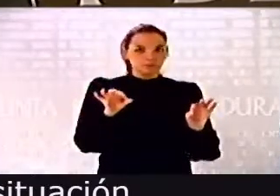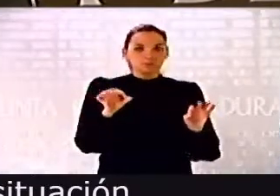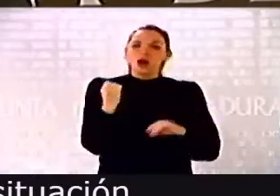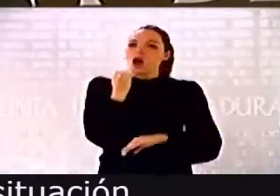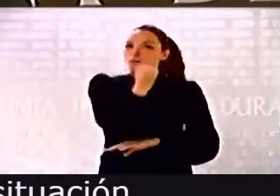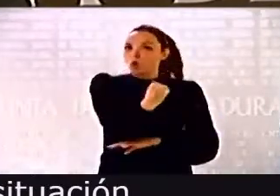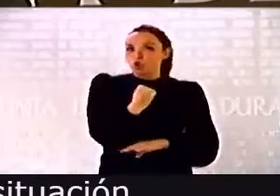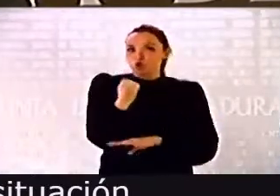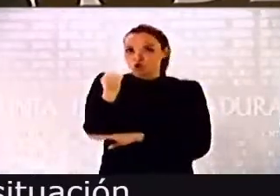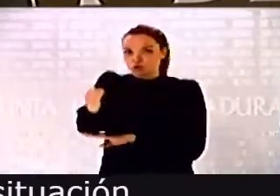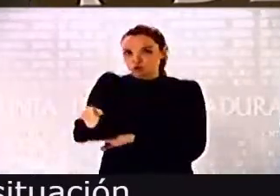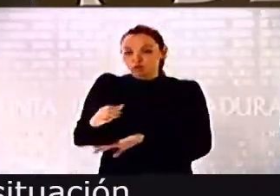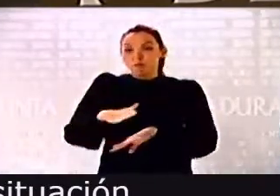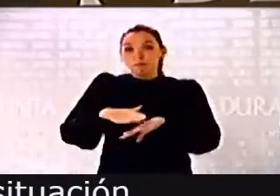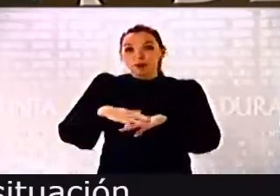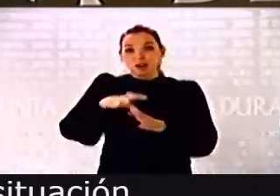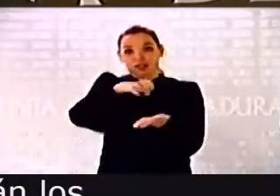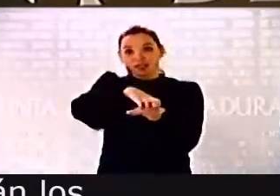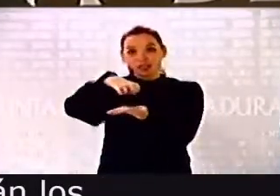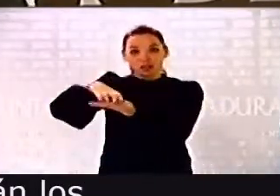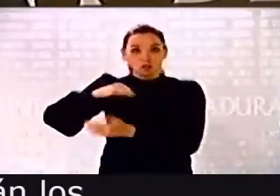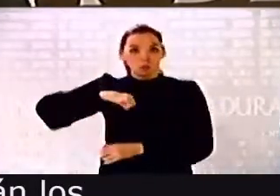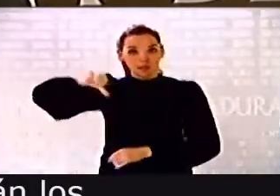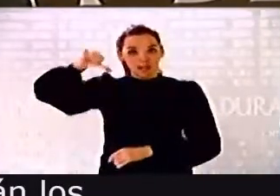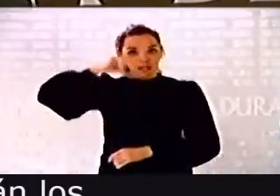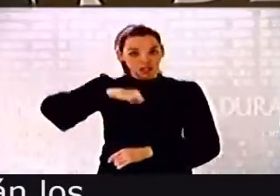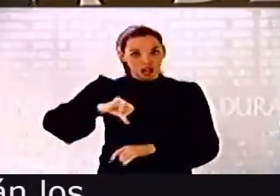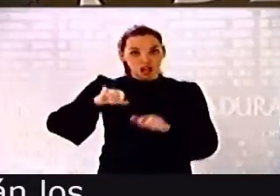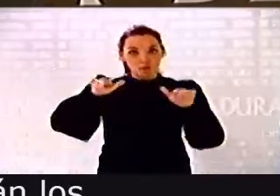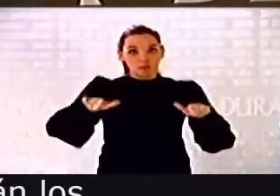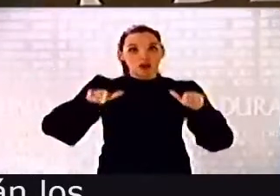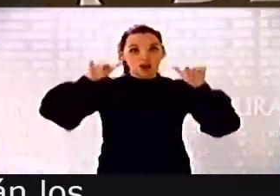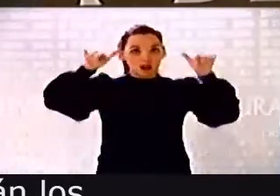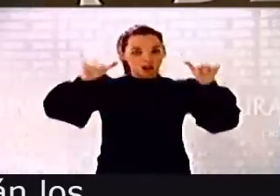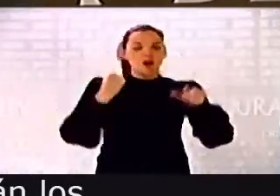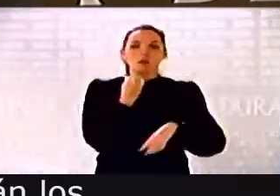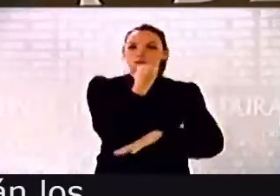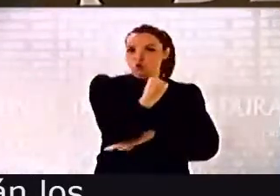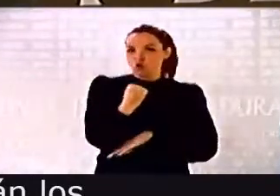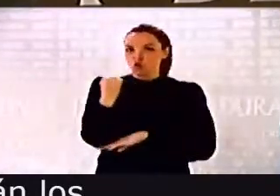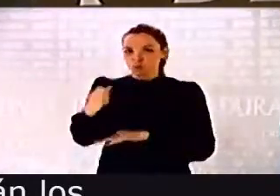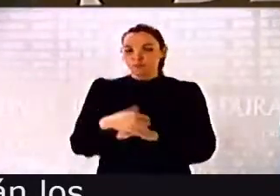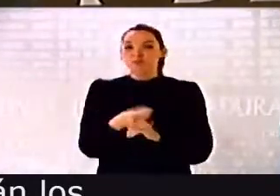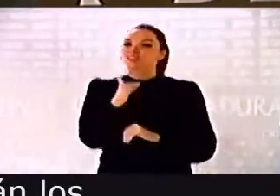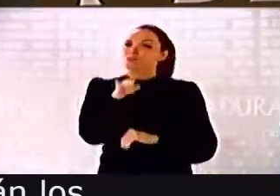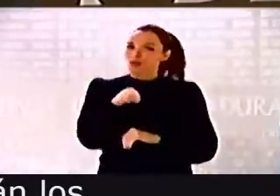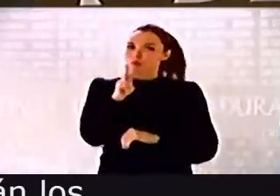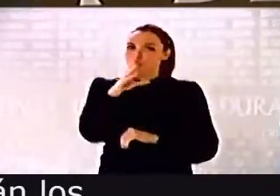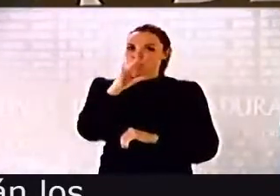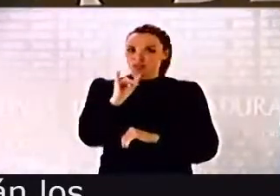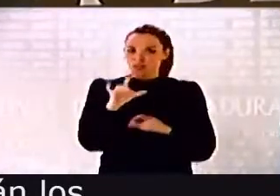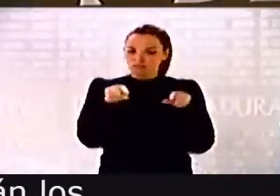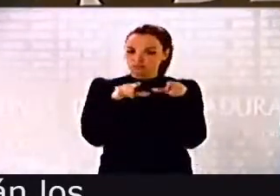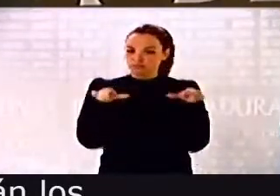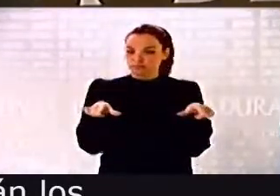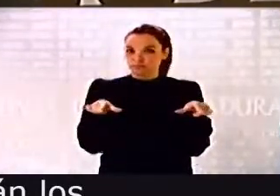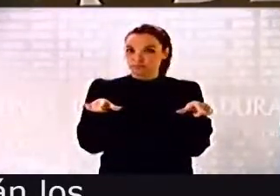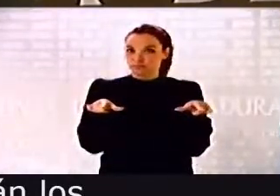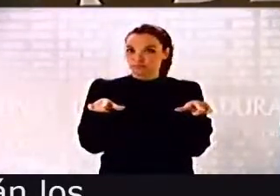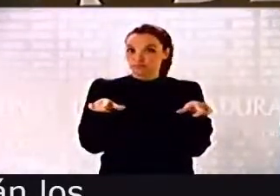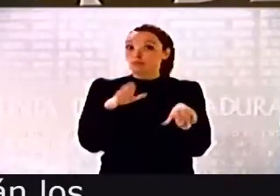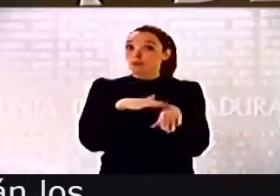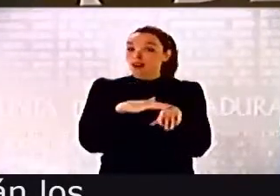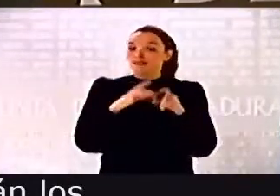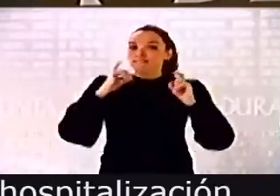reforzarán los servicios sanitarios en los hospitales, en las plantas de hospitalización, también en la UCI, para que puedan dar